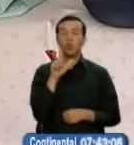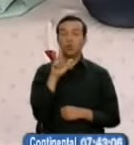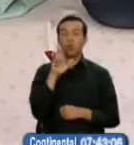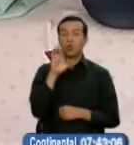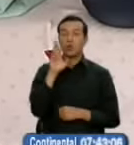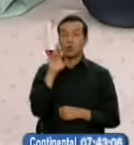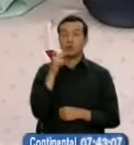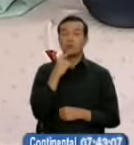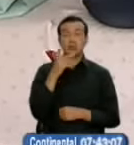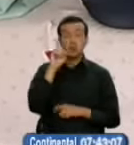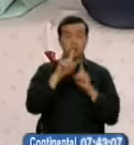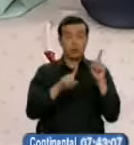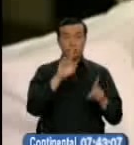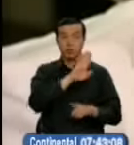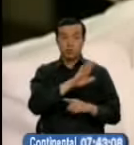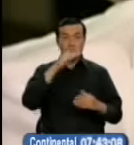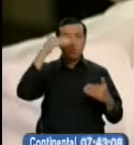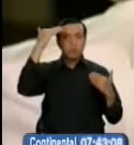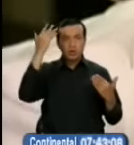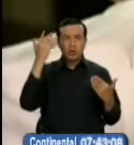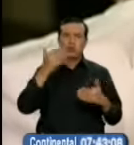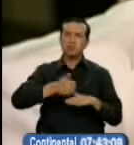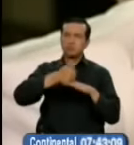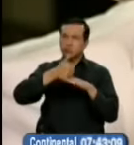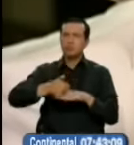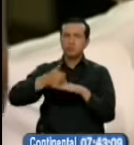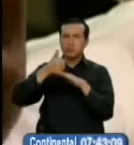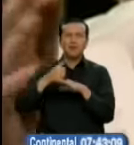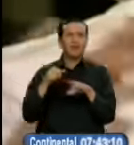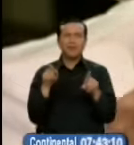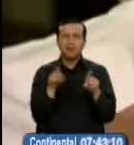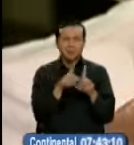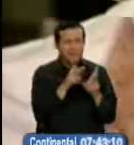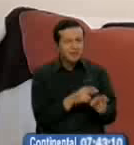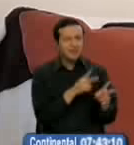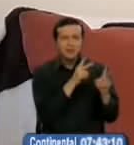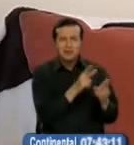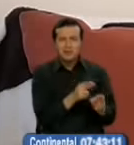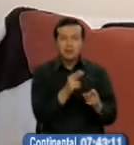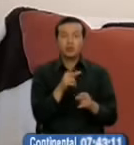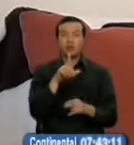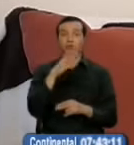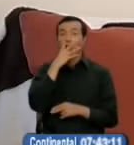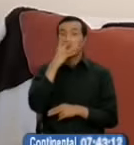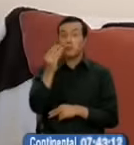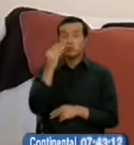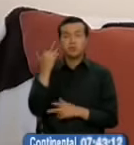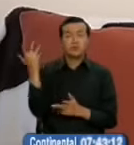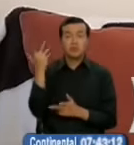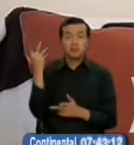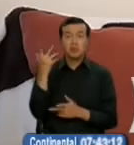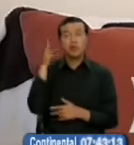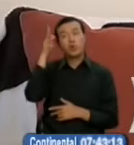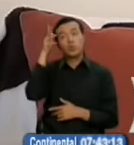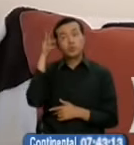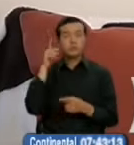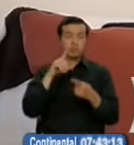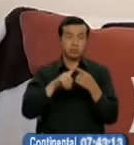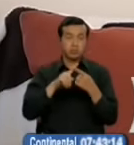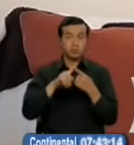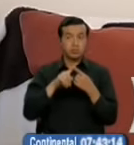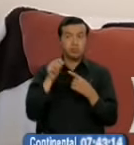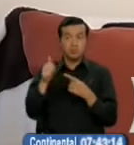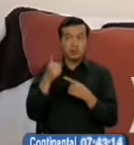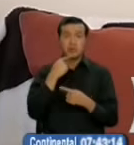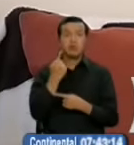Maldonado recuerda cómo algunos políticos que llegaron al poder actuaron de manera similar. Con Lucio Gutiérrez, que no fue solamente el discurso, sino incluso